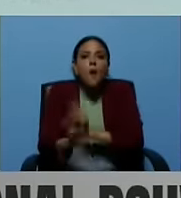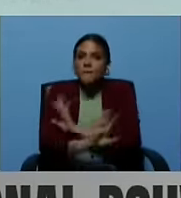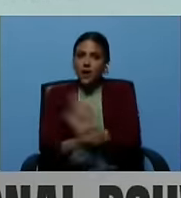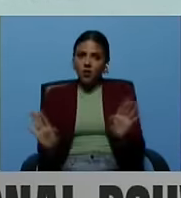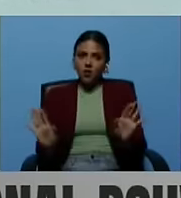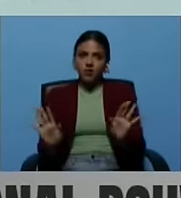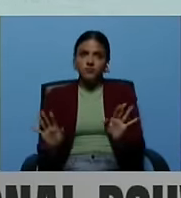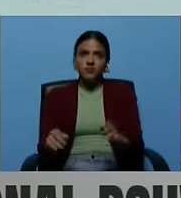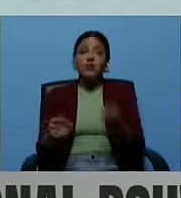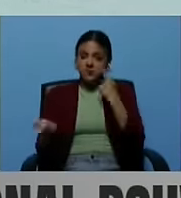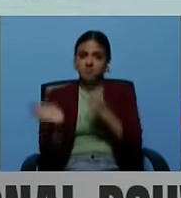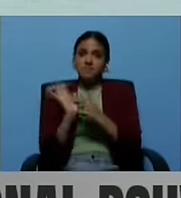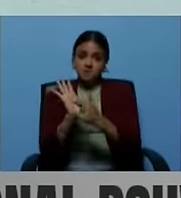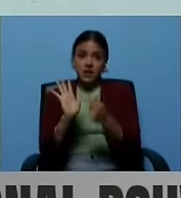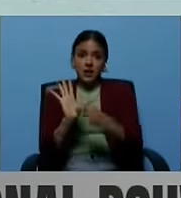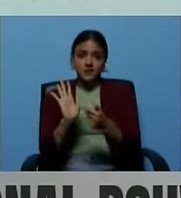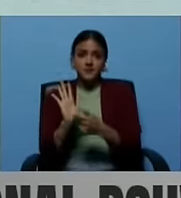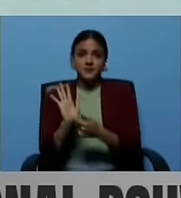Aquí, miren,